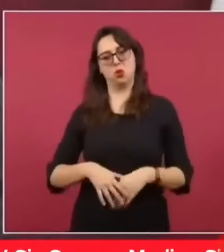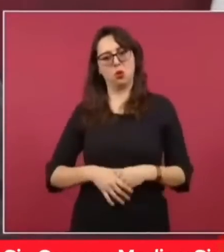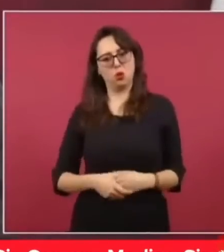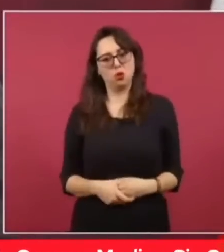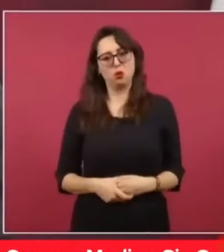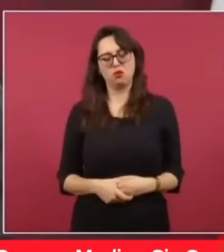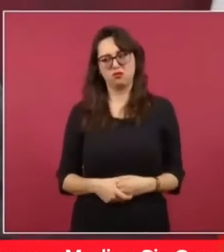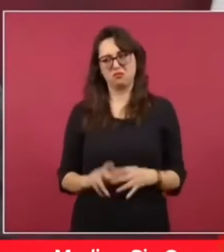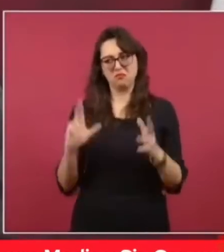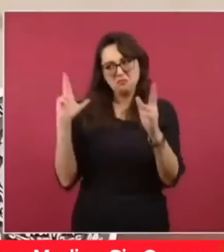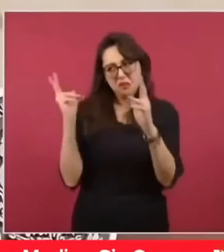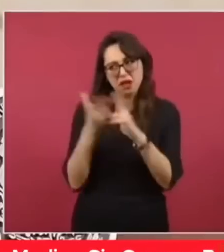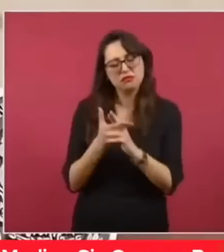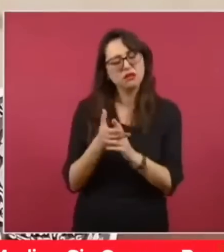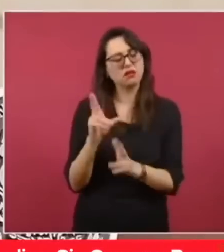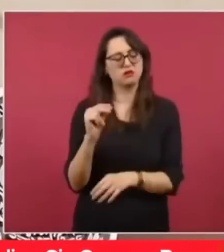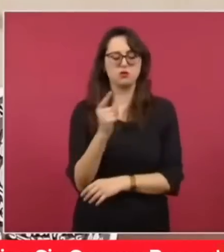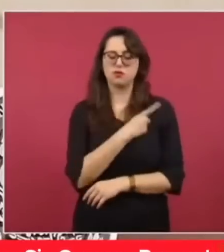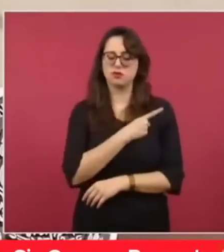presunto